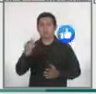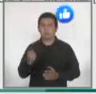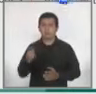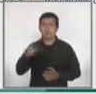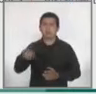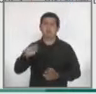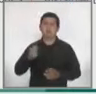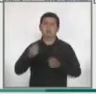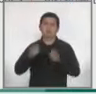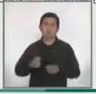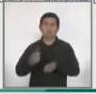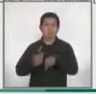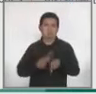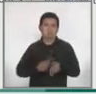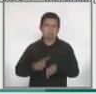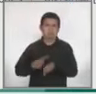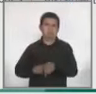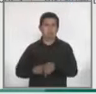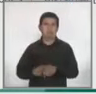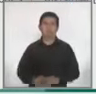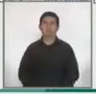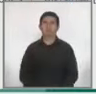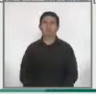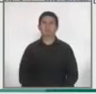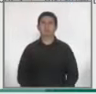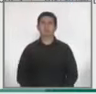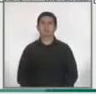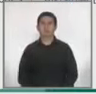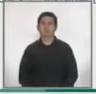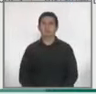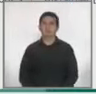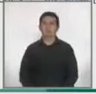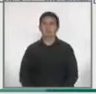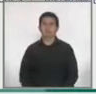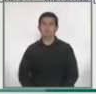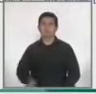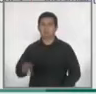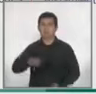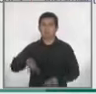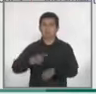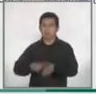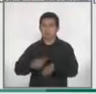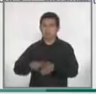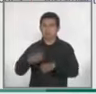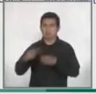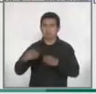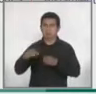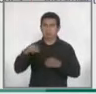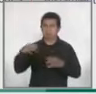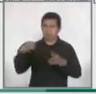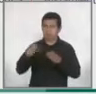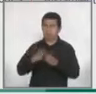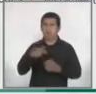14,499 confirmados por laboratorio. De los casos confirmados, al día de hoy